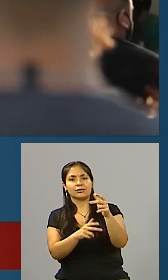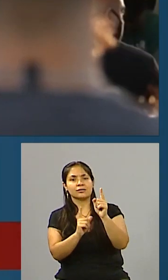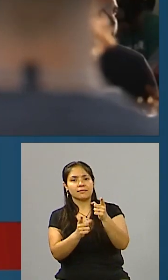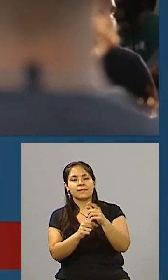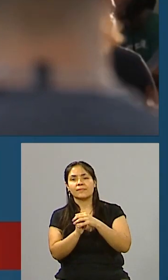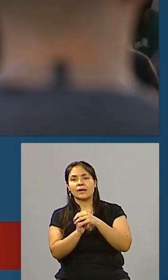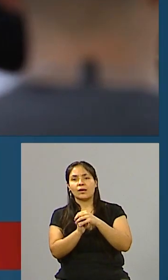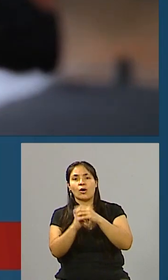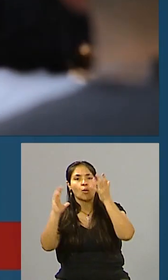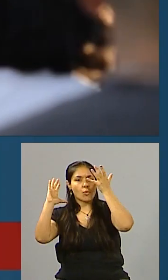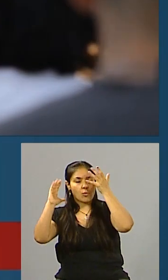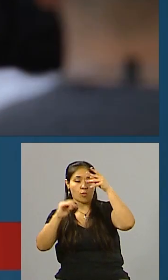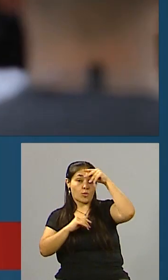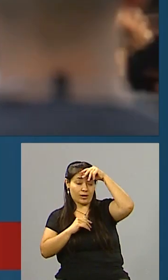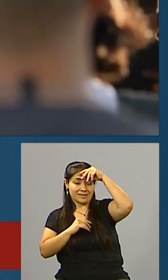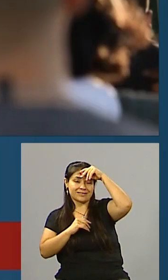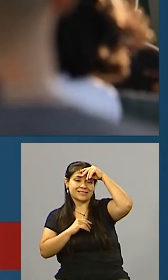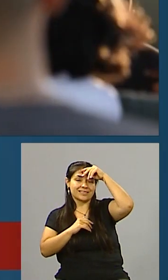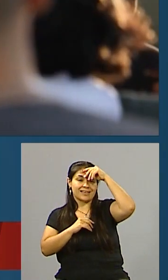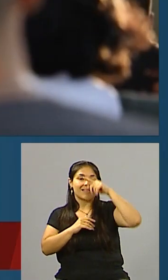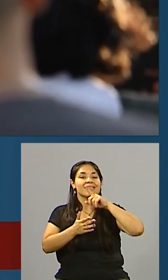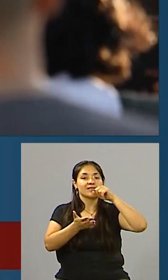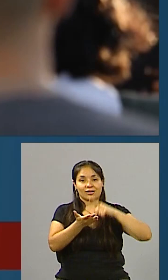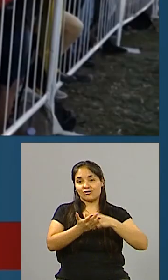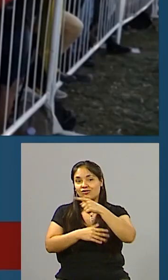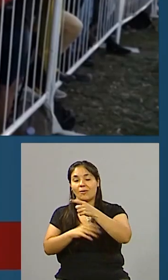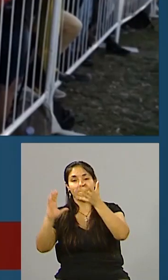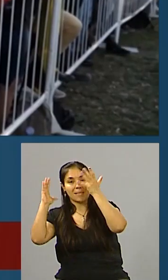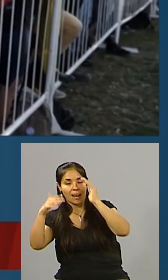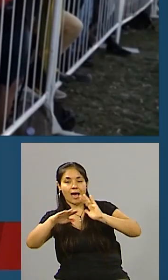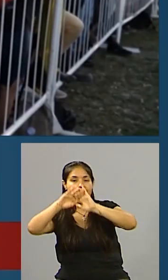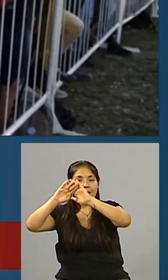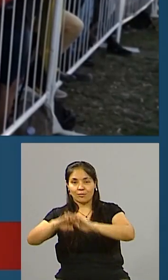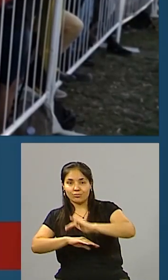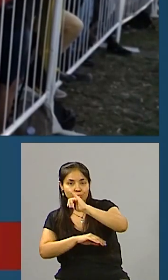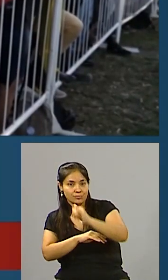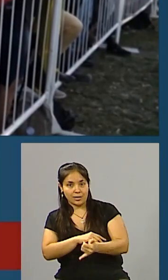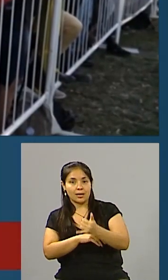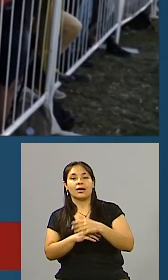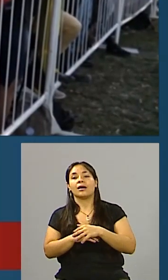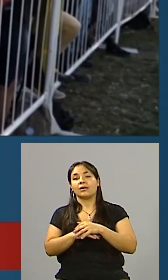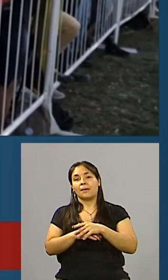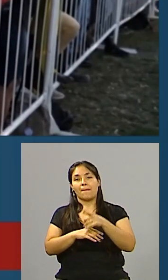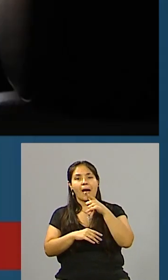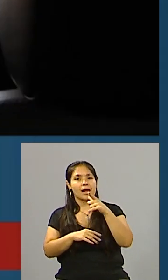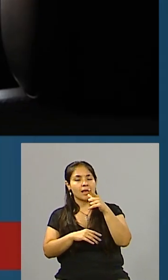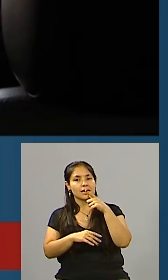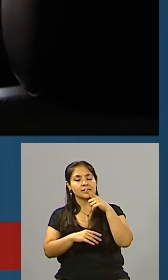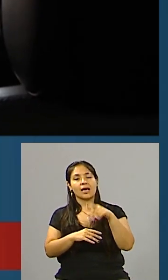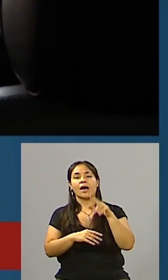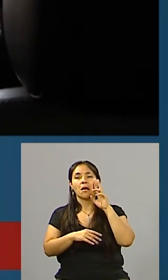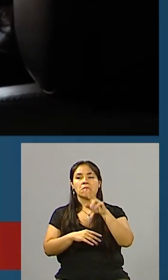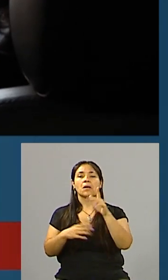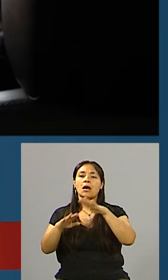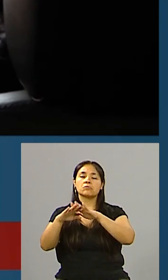de Bullrich de apoyar a Javier Milei, situación, digamos, que en vez de aplacarse se ha agudizado, digo, a partir